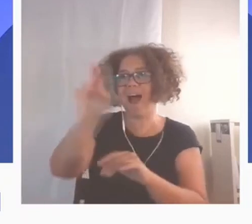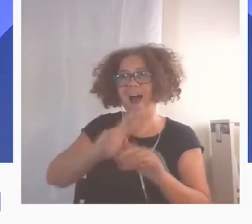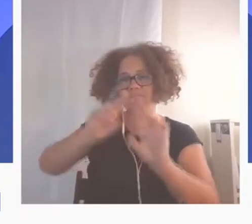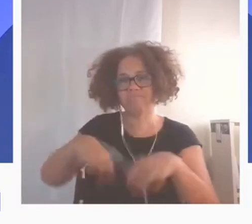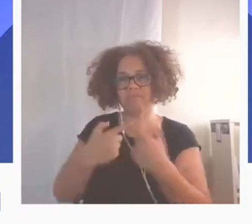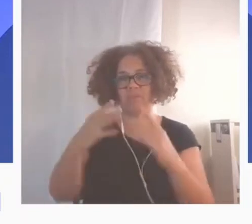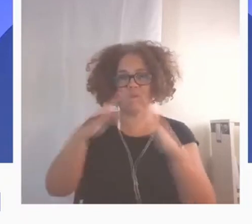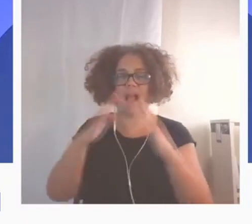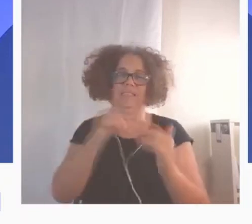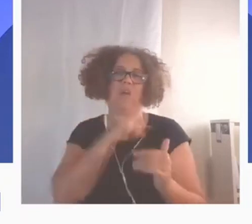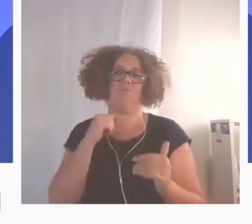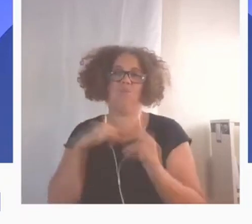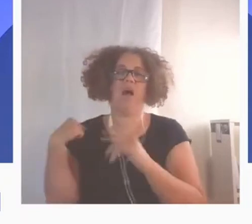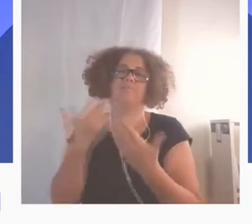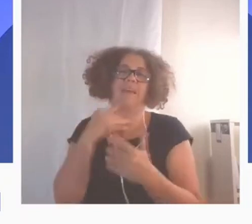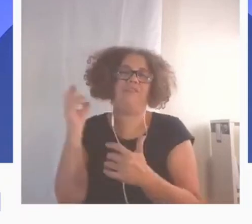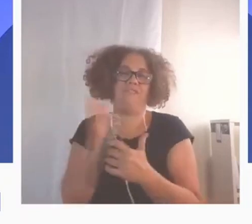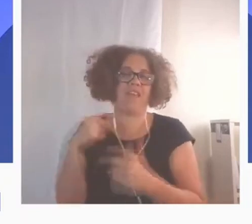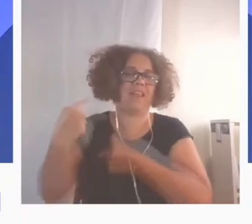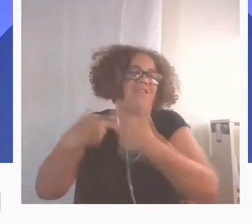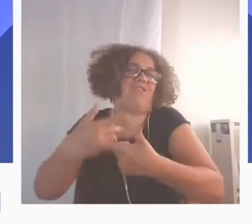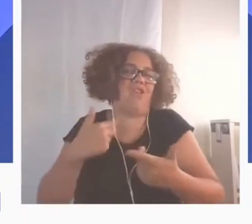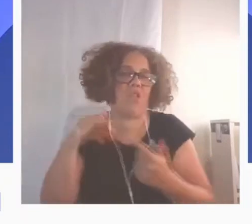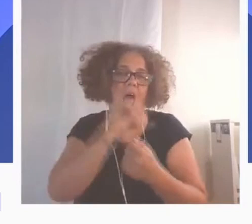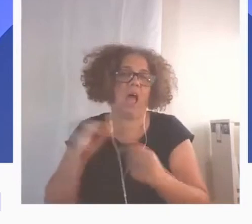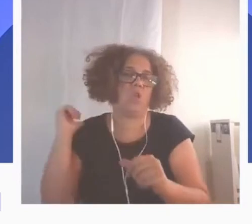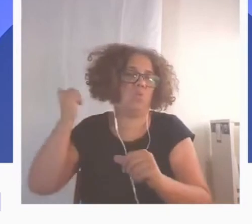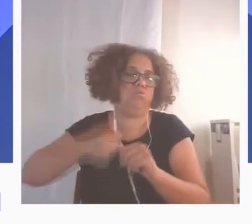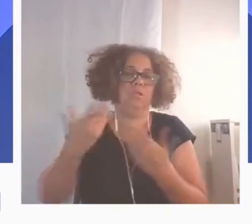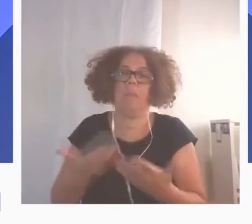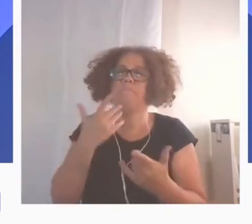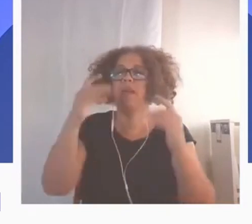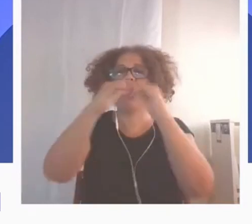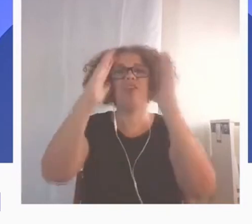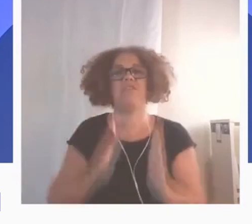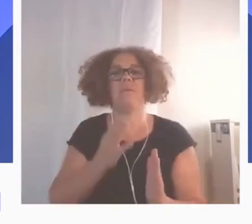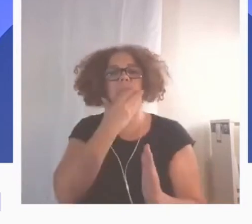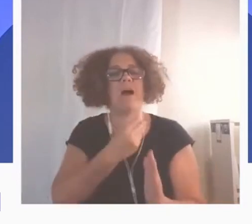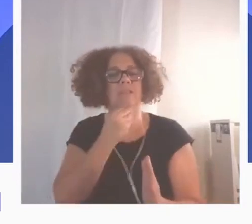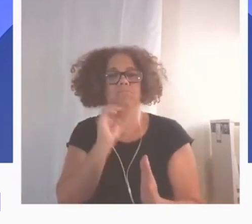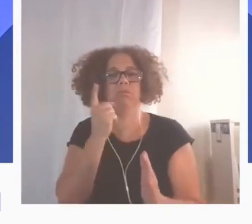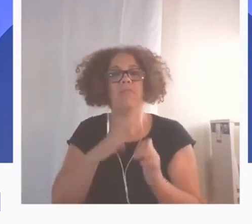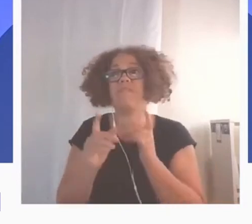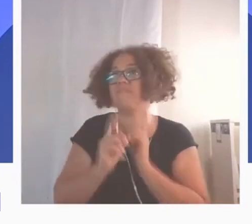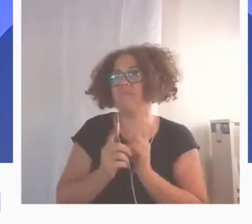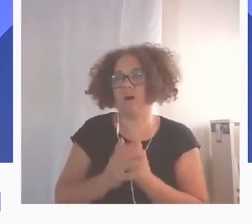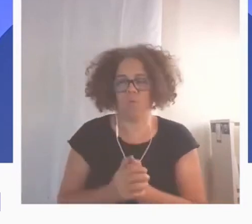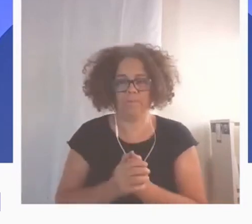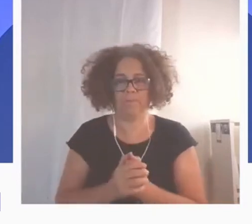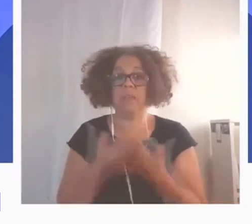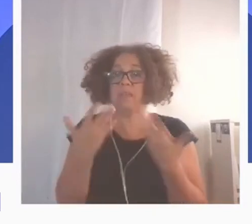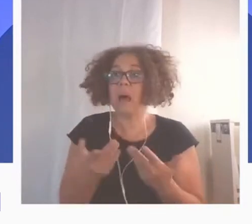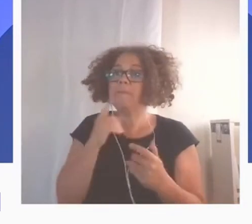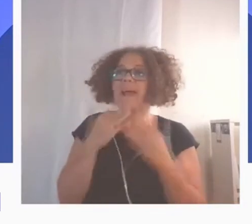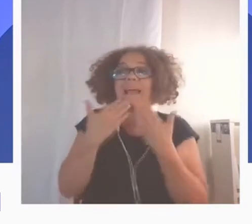una tradición extraordinaria hace muchísimos años, uno de los edificios más hermosos de Bilbao, a través de una